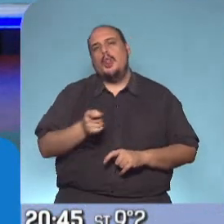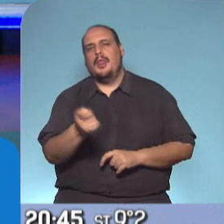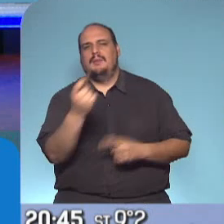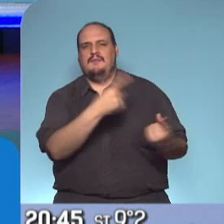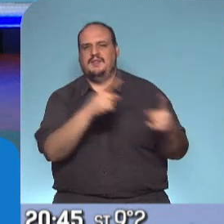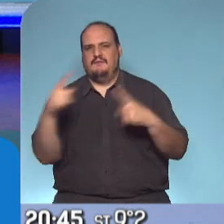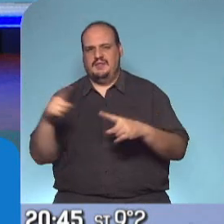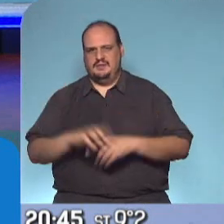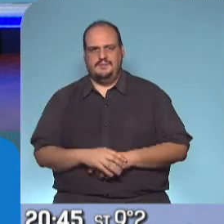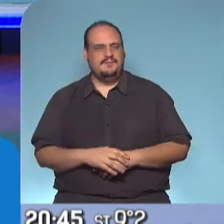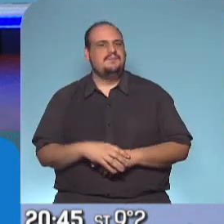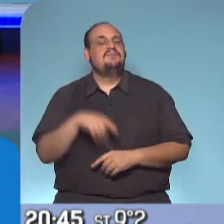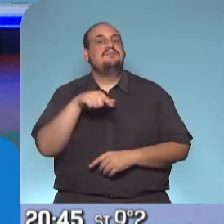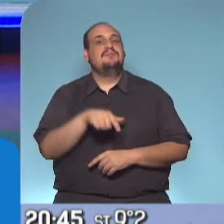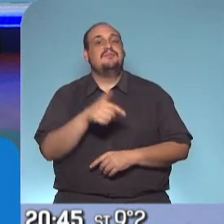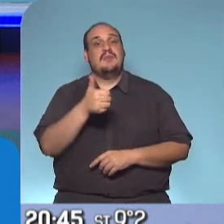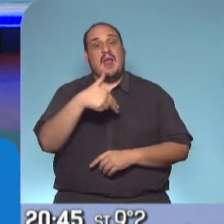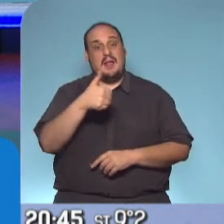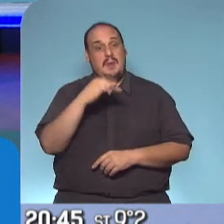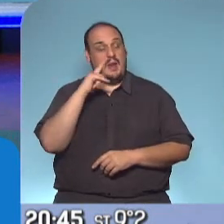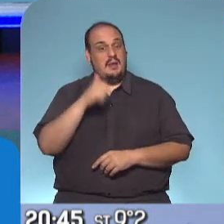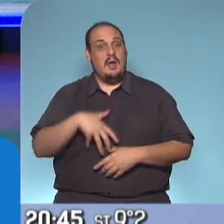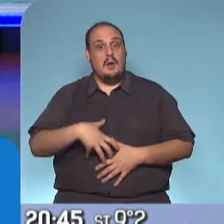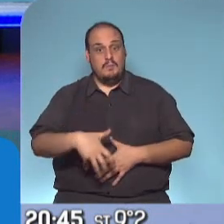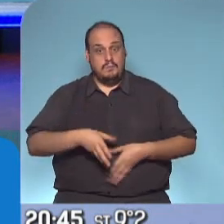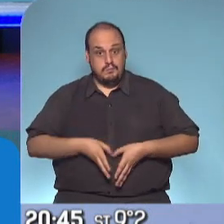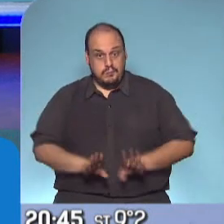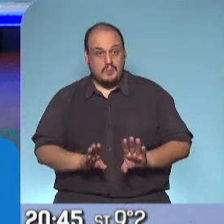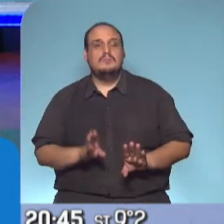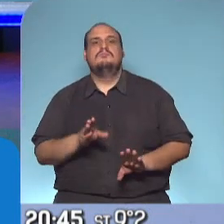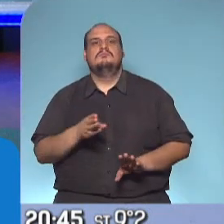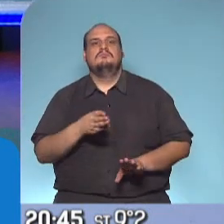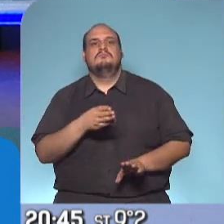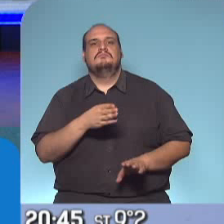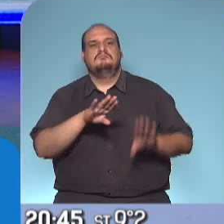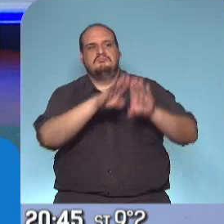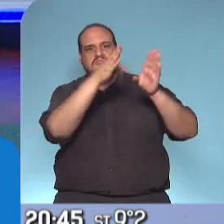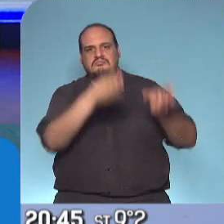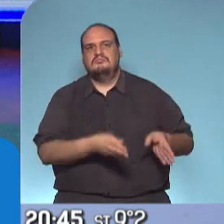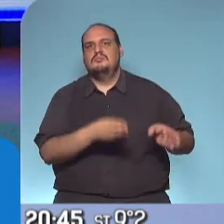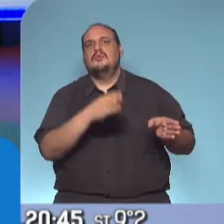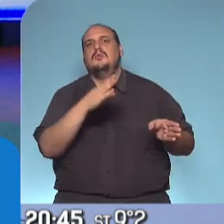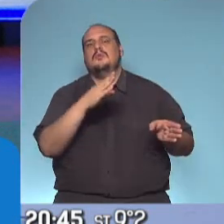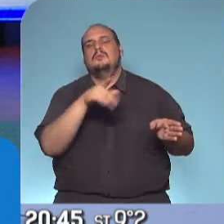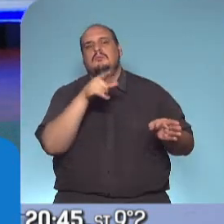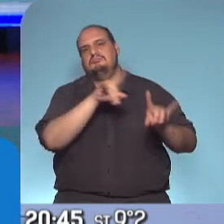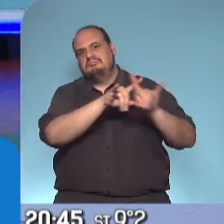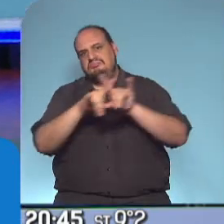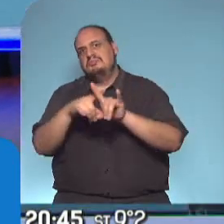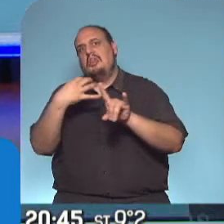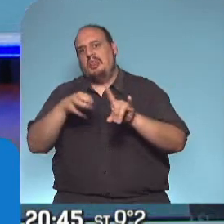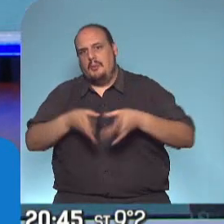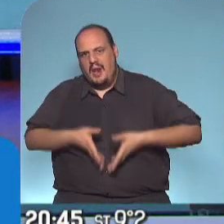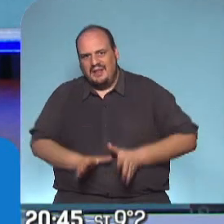digamos. Ana María, nació su bebé, tiene que presentarse ante la oficina o ante la UDAI más cercana o hacerlo por la página, registrar